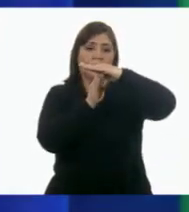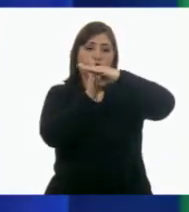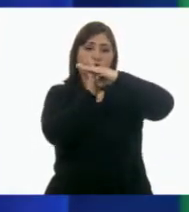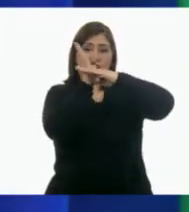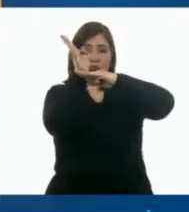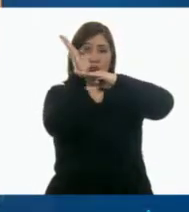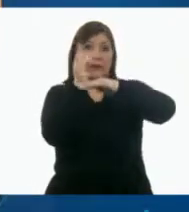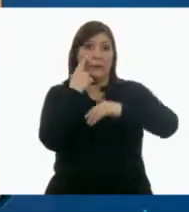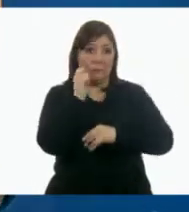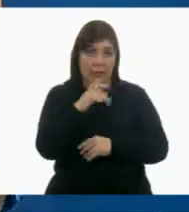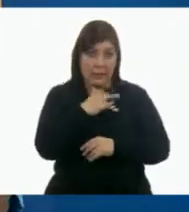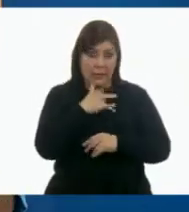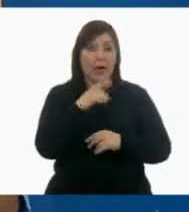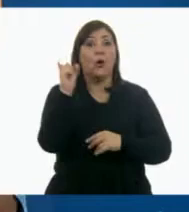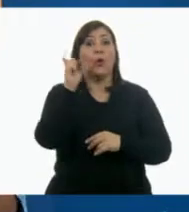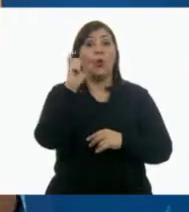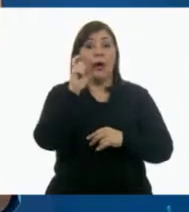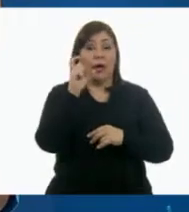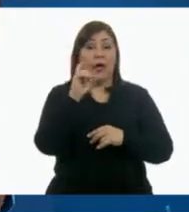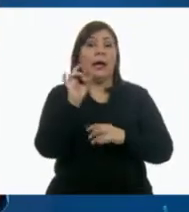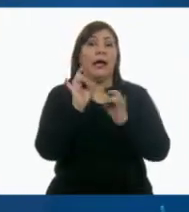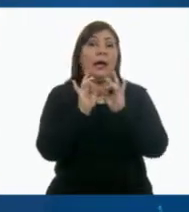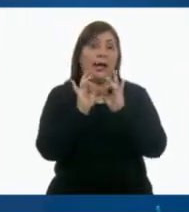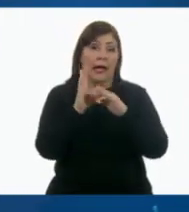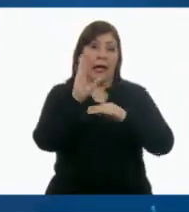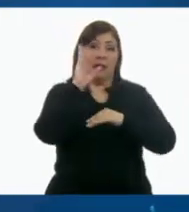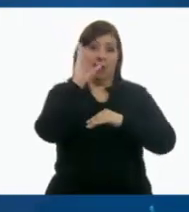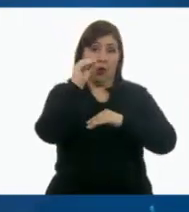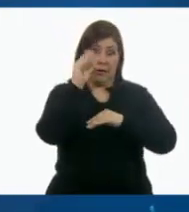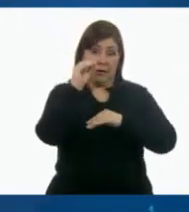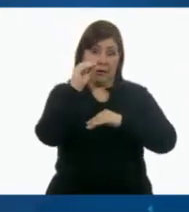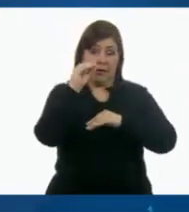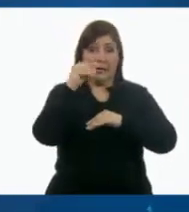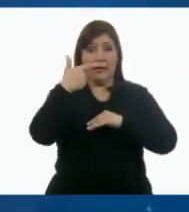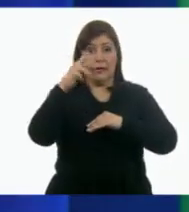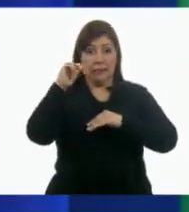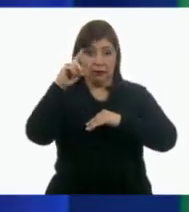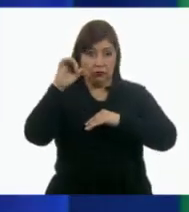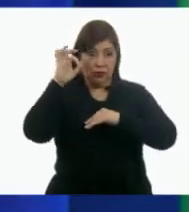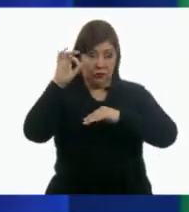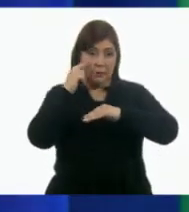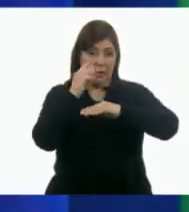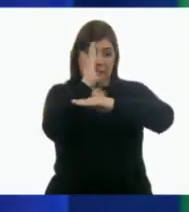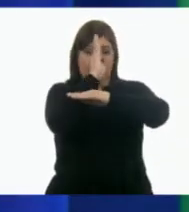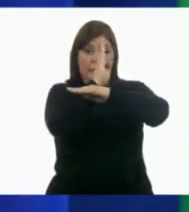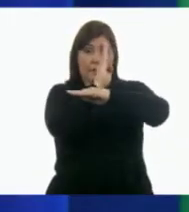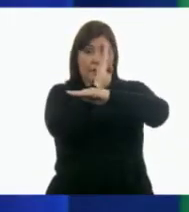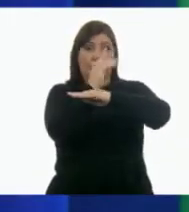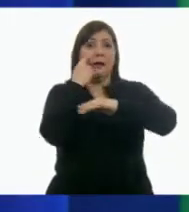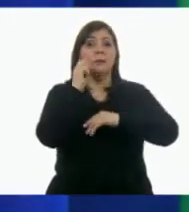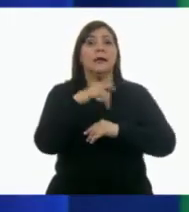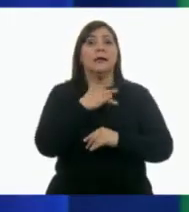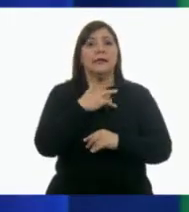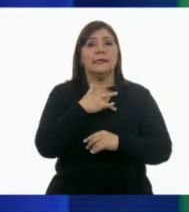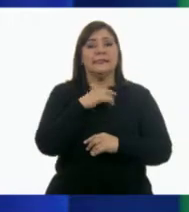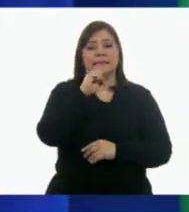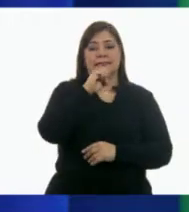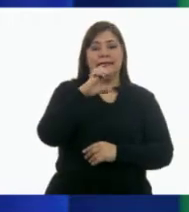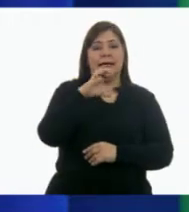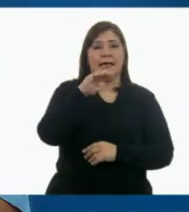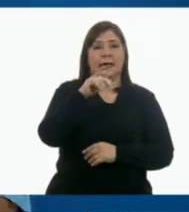Cuando al momento de cruzarse forman ángulos de 90 grados, se llaman Para secantes perpendiculares.